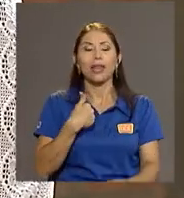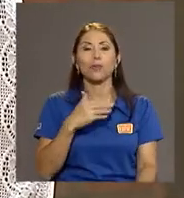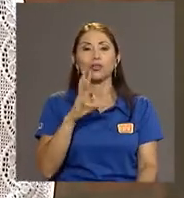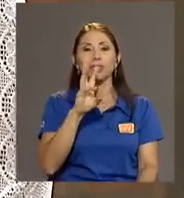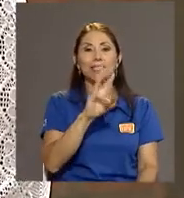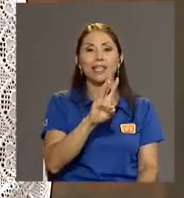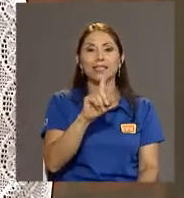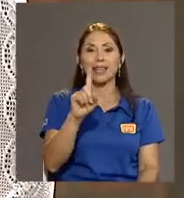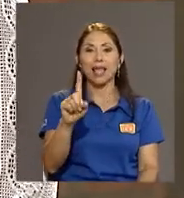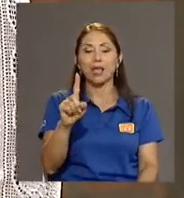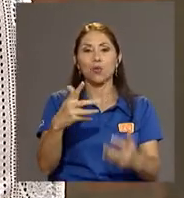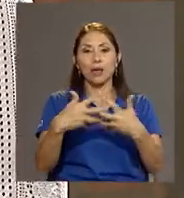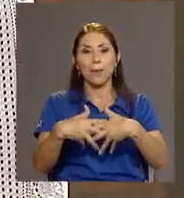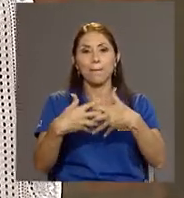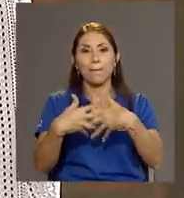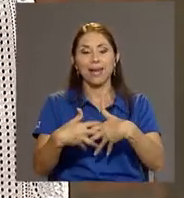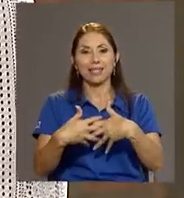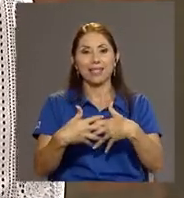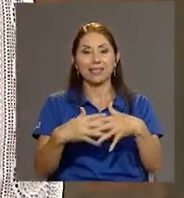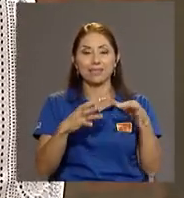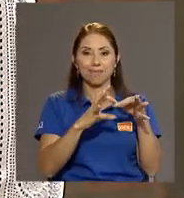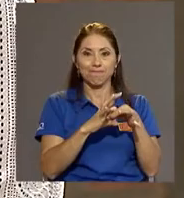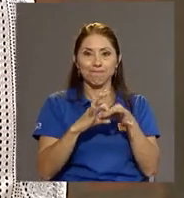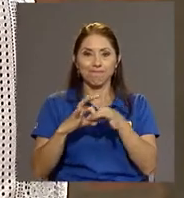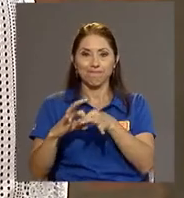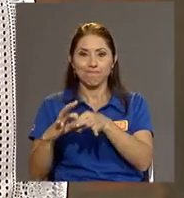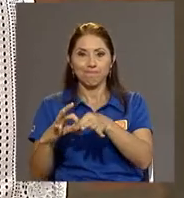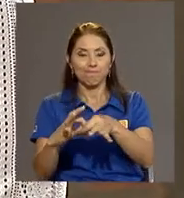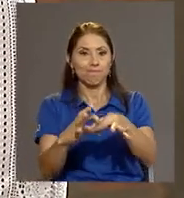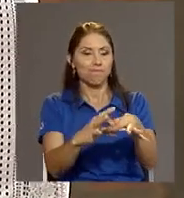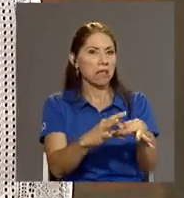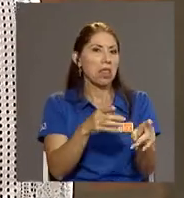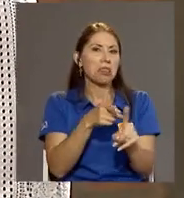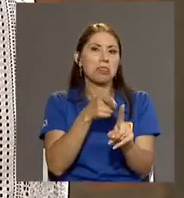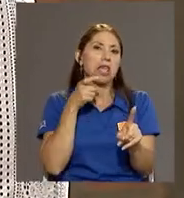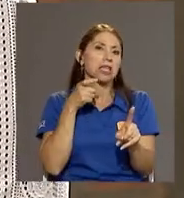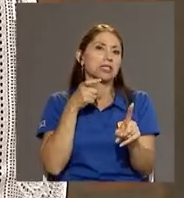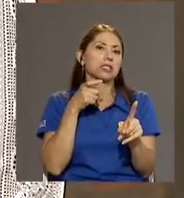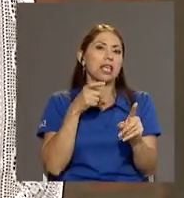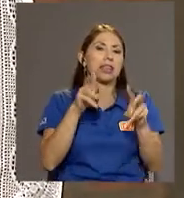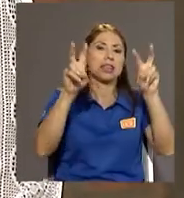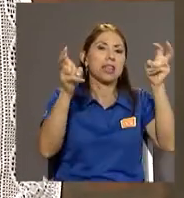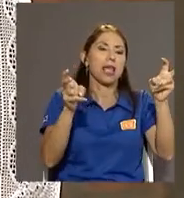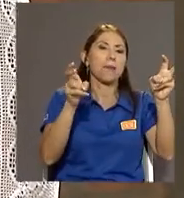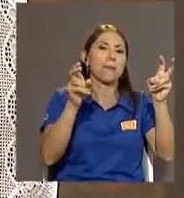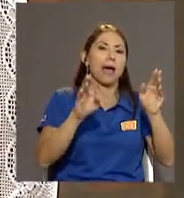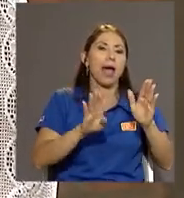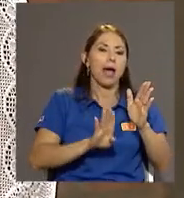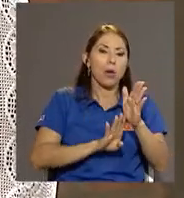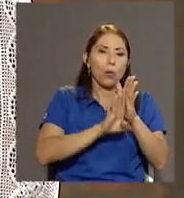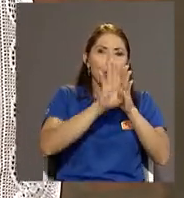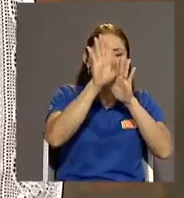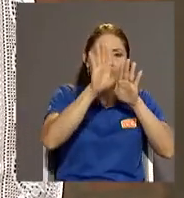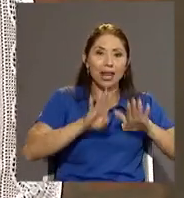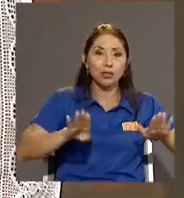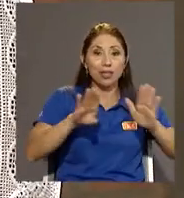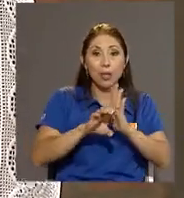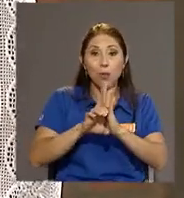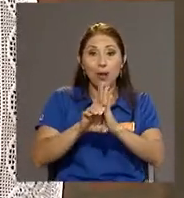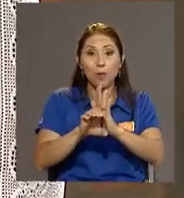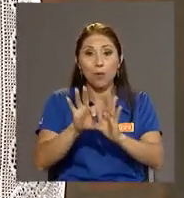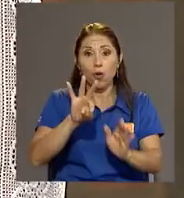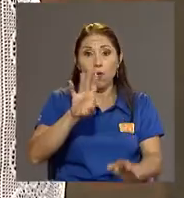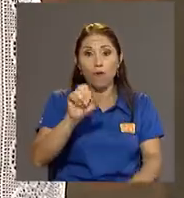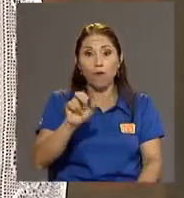aliadas, ¿verdad? Que van desde la parte aeroespacial, como es don Franklin Chang, que ya le tenemos a un